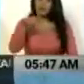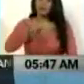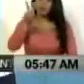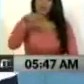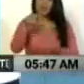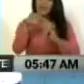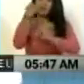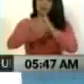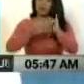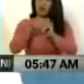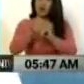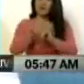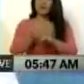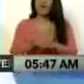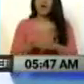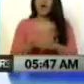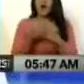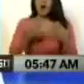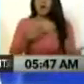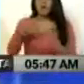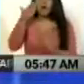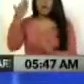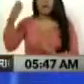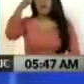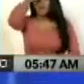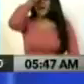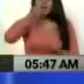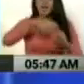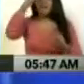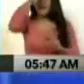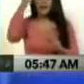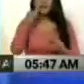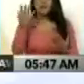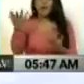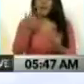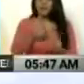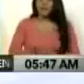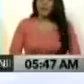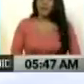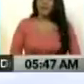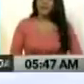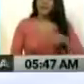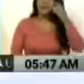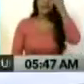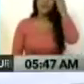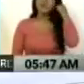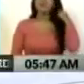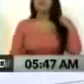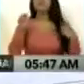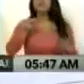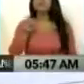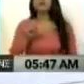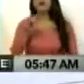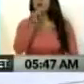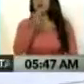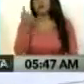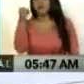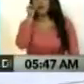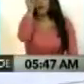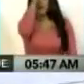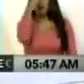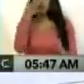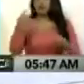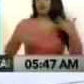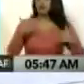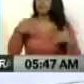sino fuera de nuestra frontera. Vamos a hacerlo con ustedes, muchachos. Barry, Merlin, ¿qué nos cuentan? Ciertamente, un repaso informativo, un fin de semana bastante movido con